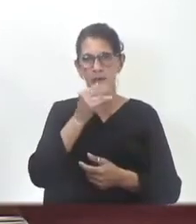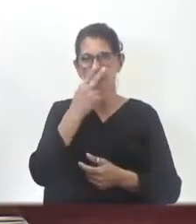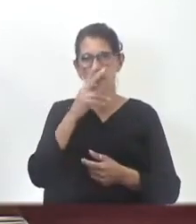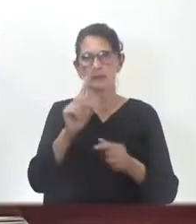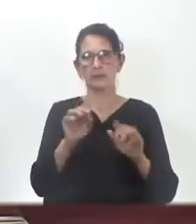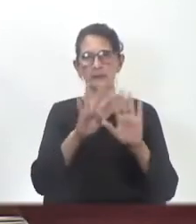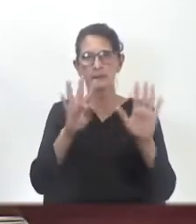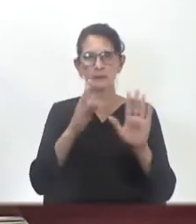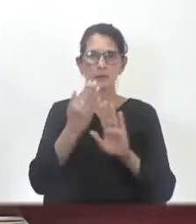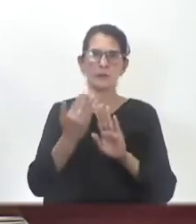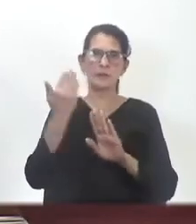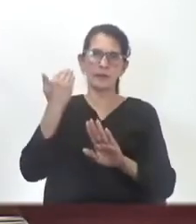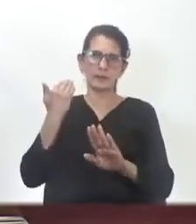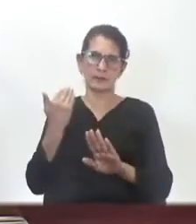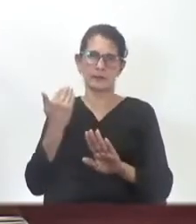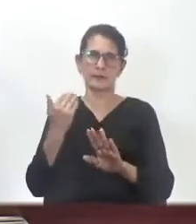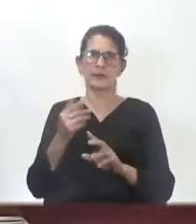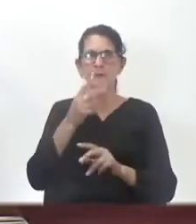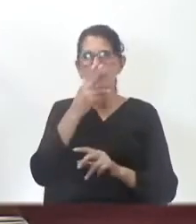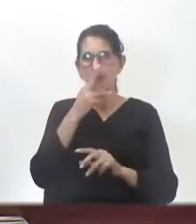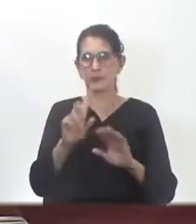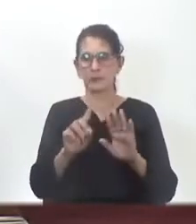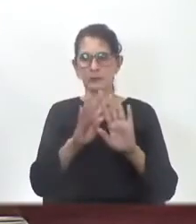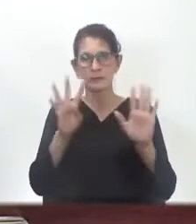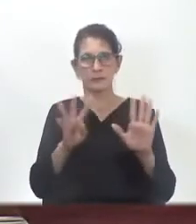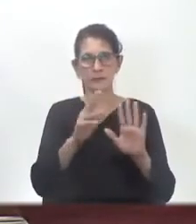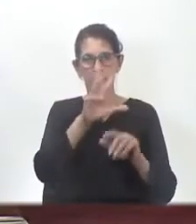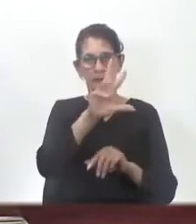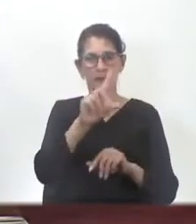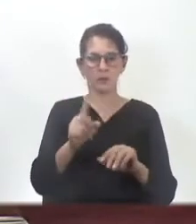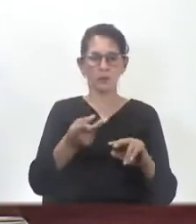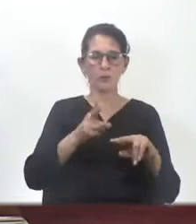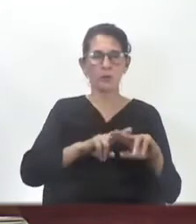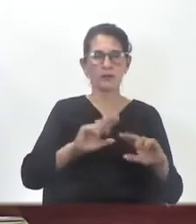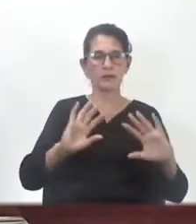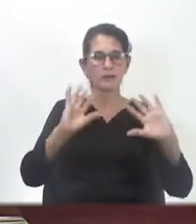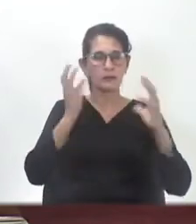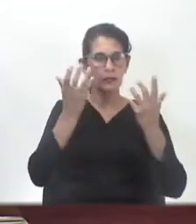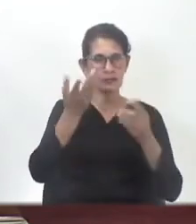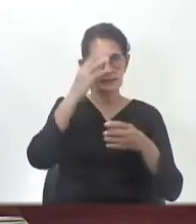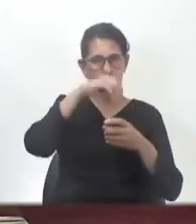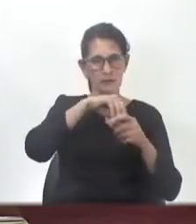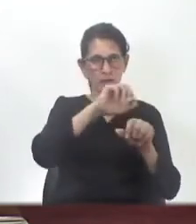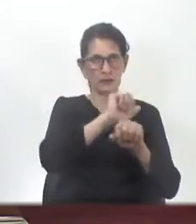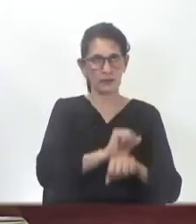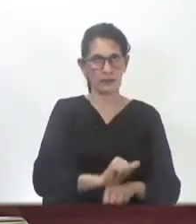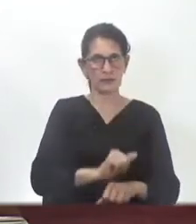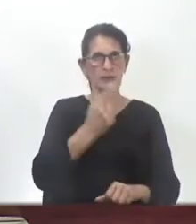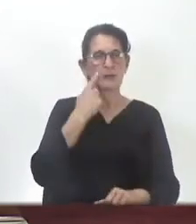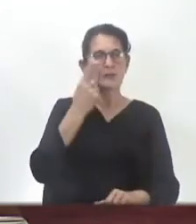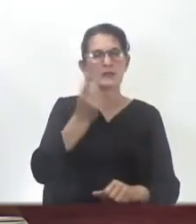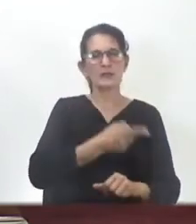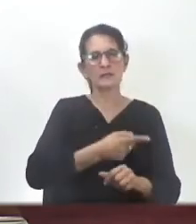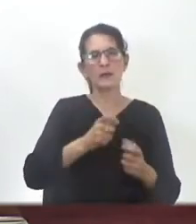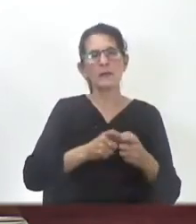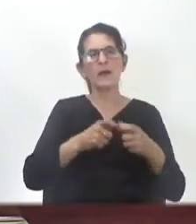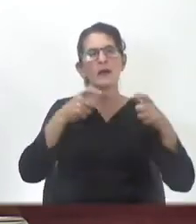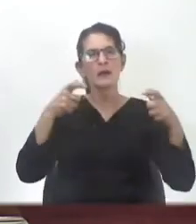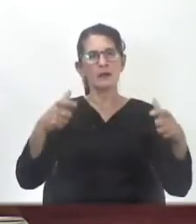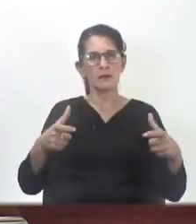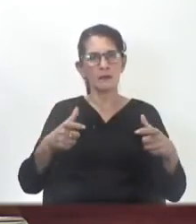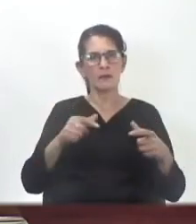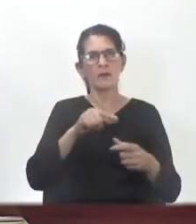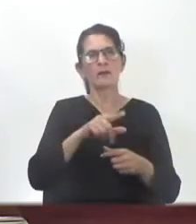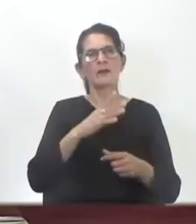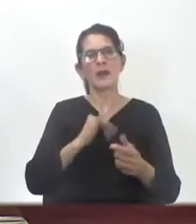atrás. En el 2019 se registraron 31 muertes violentas dentro del sistema penitenciario y la cifra es una de las más altas desde que